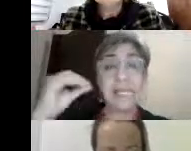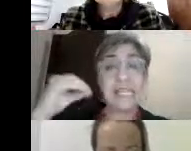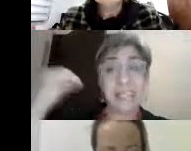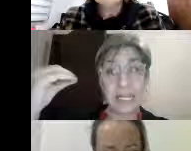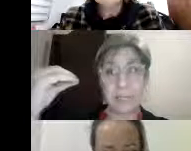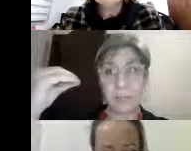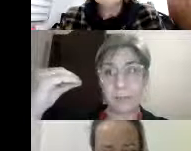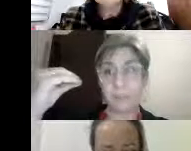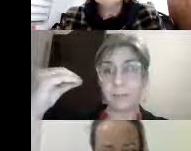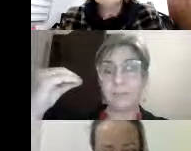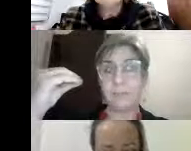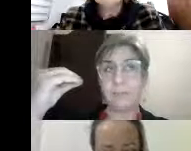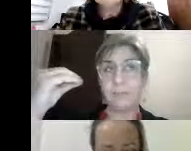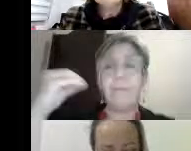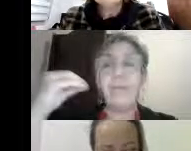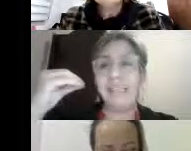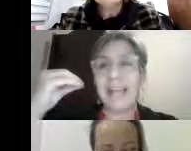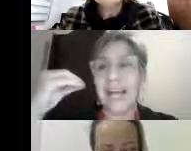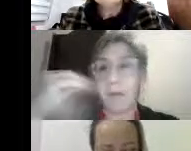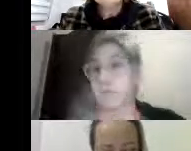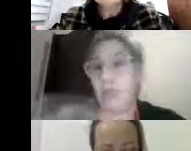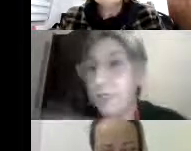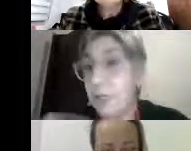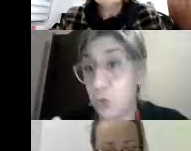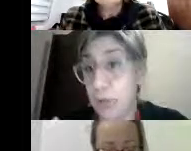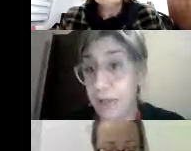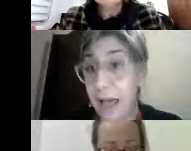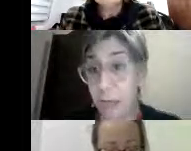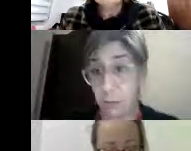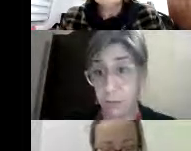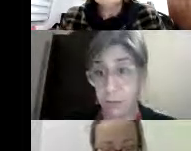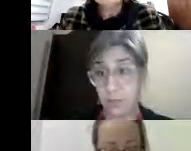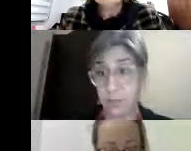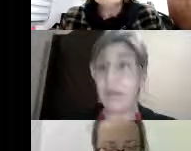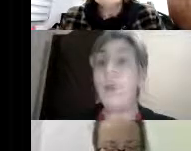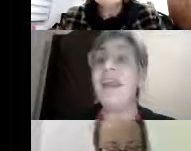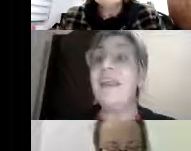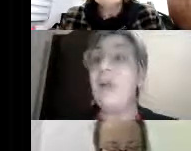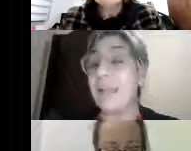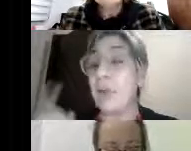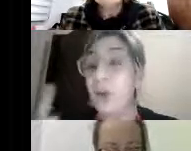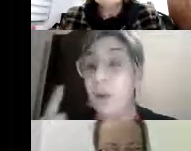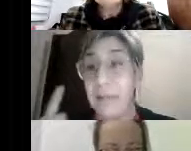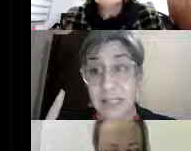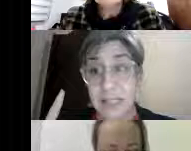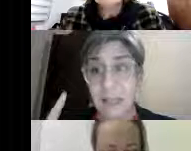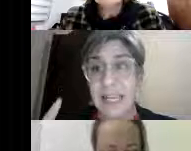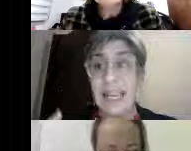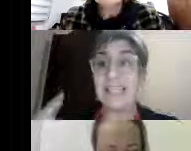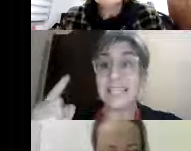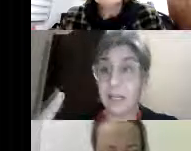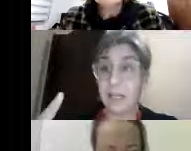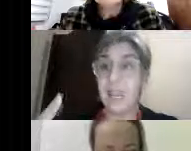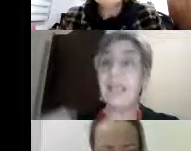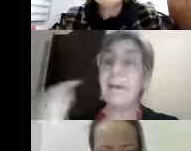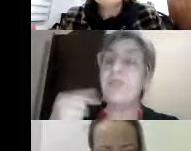la OMS, es porque está absolutamente consolidado. Recuerden lo que tardó la OMS